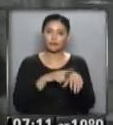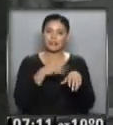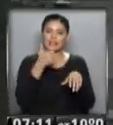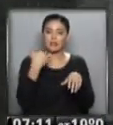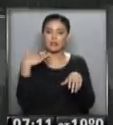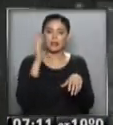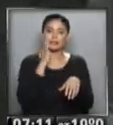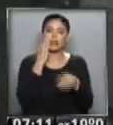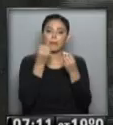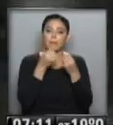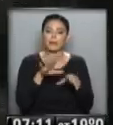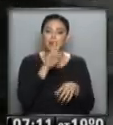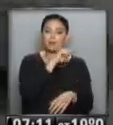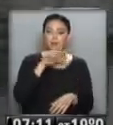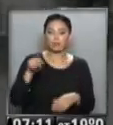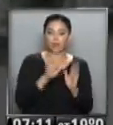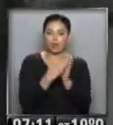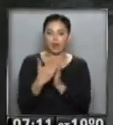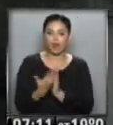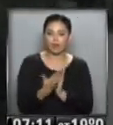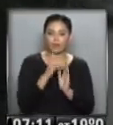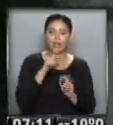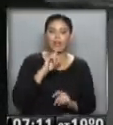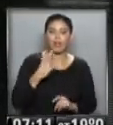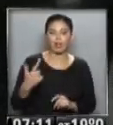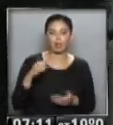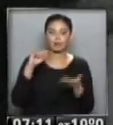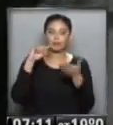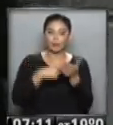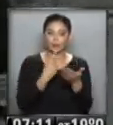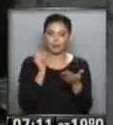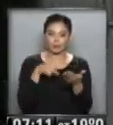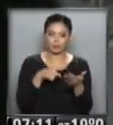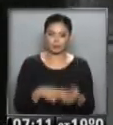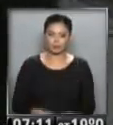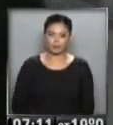6:30 de la tarde en el Museo del libro y de la lengua en la ciudad de Buenos Aires i